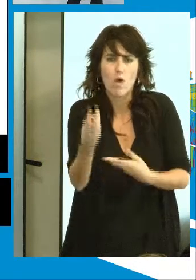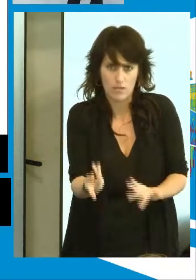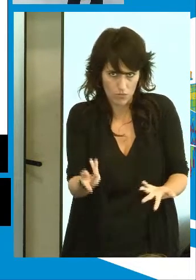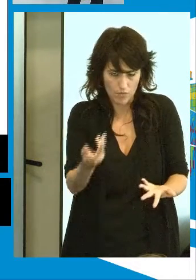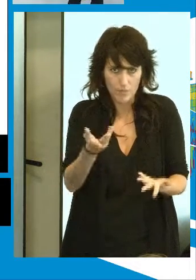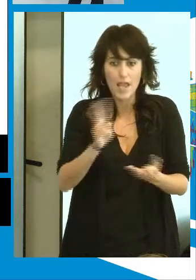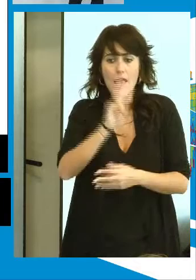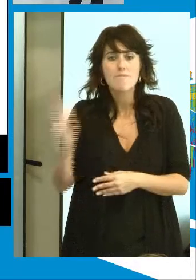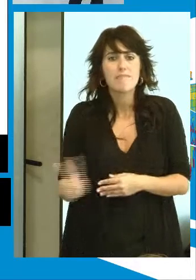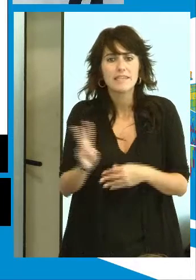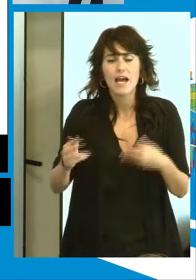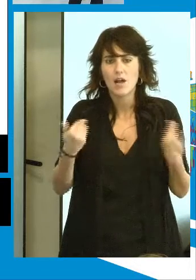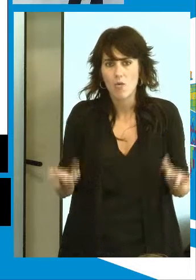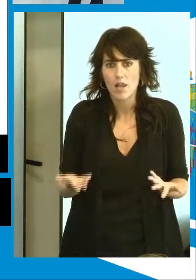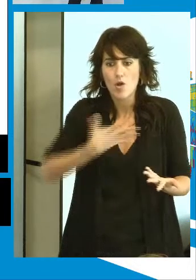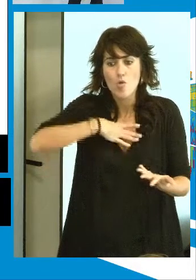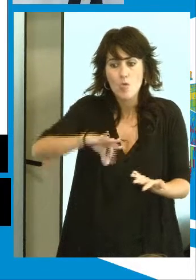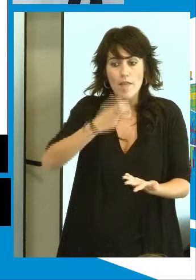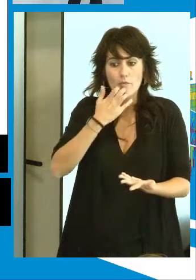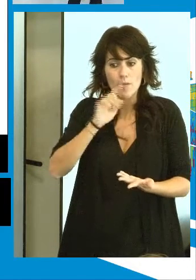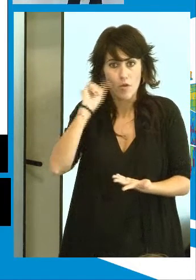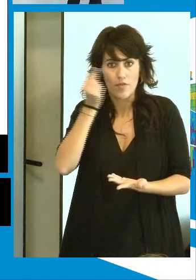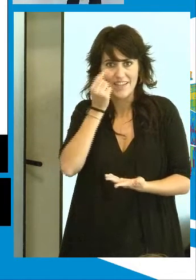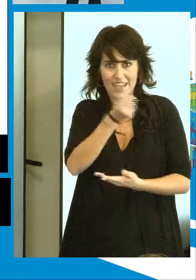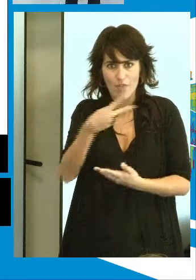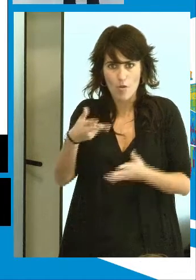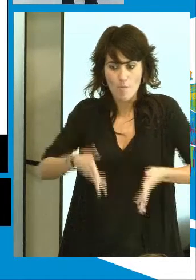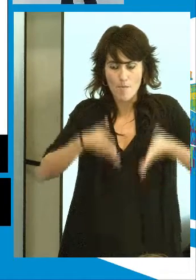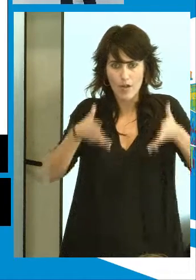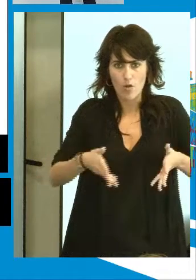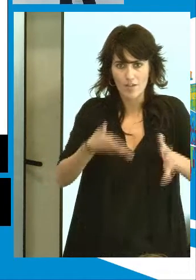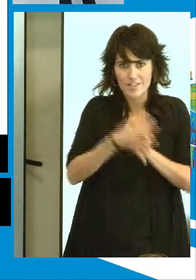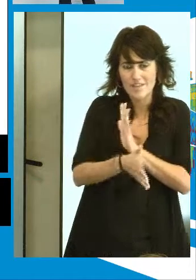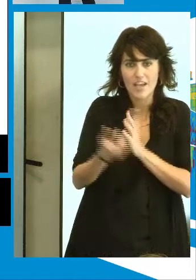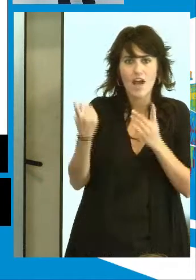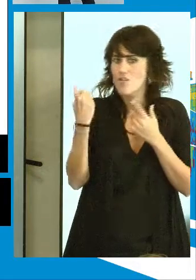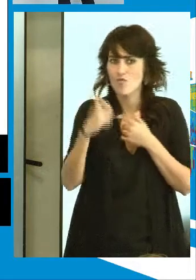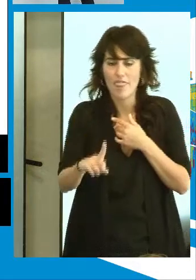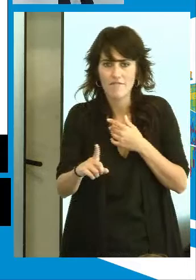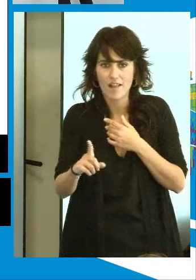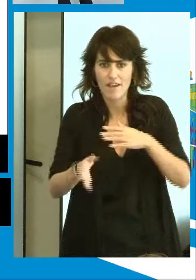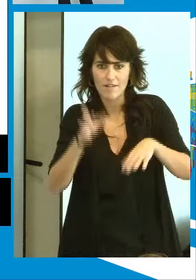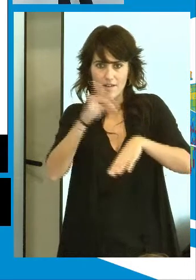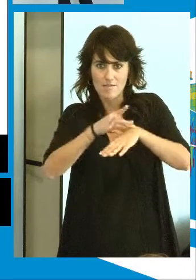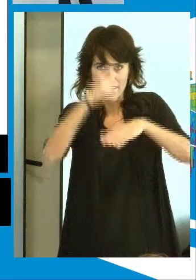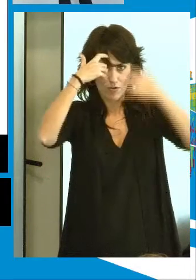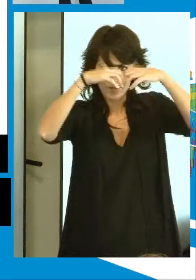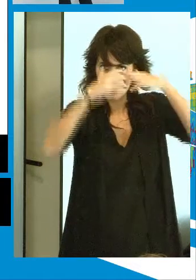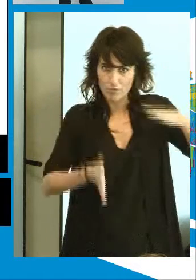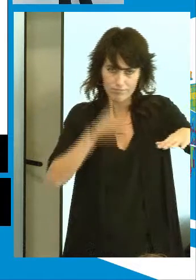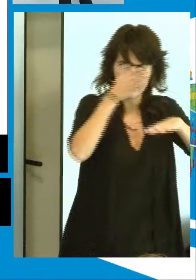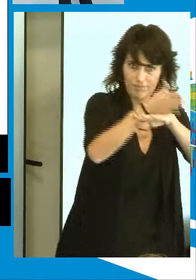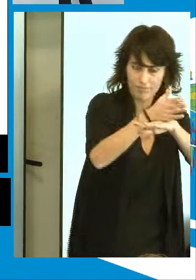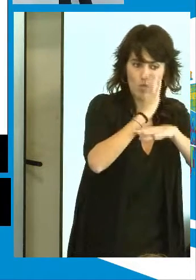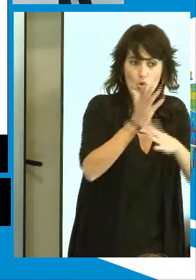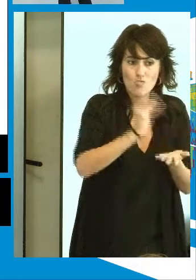esto es que podríamos detectarlo de forma precoz al no ser necesario tener una consulta con el neurólogo, porque muchas veces